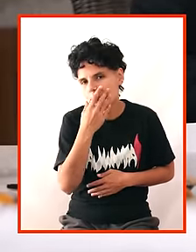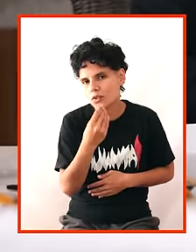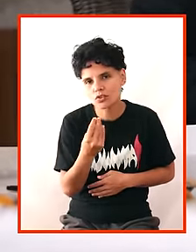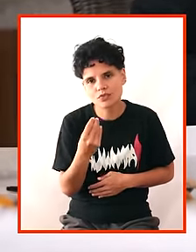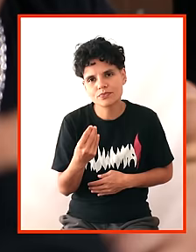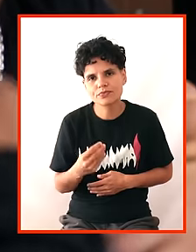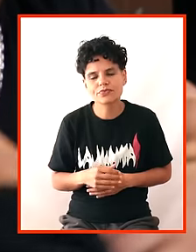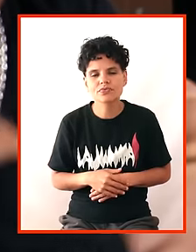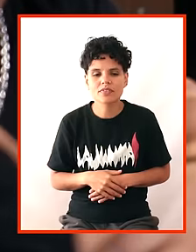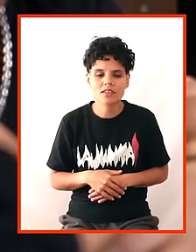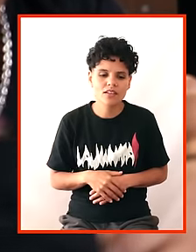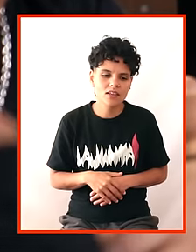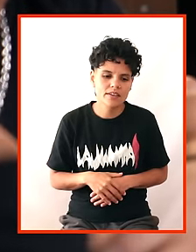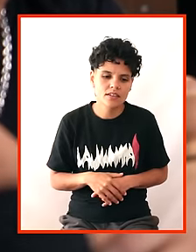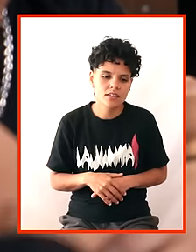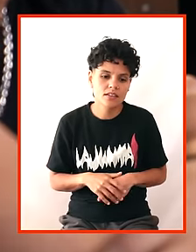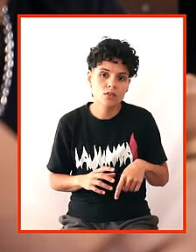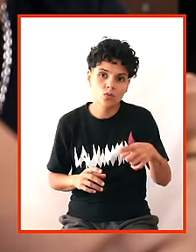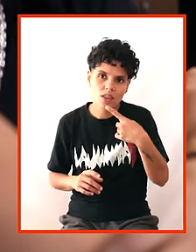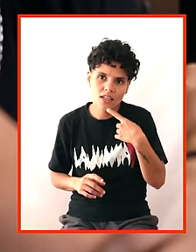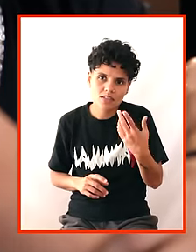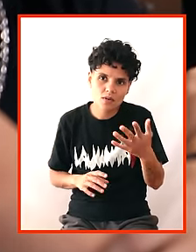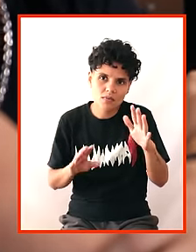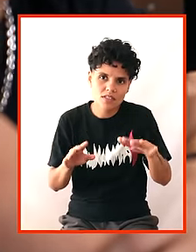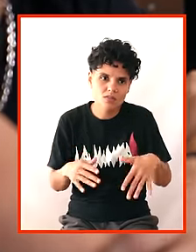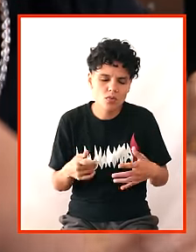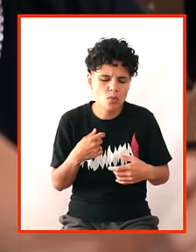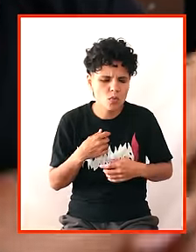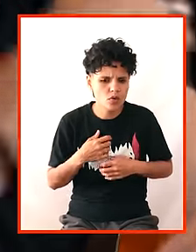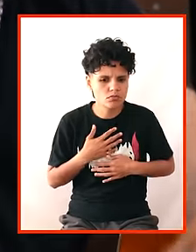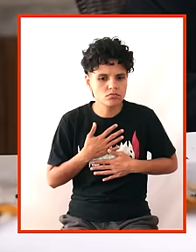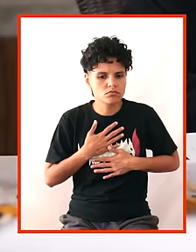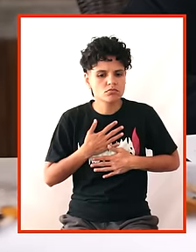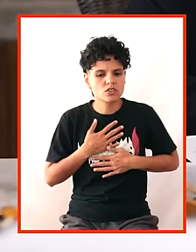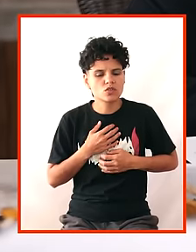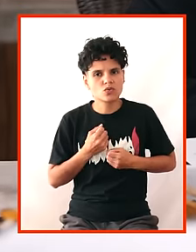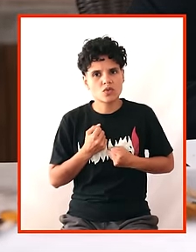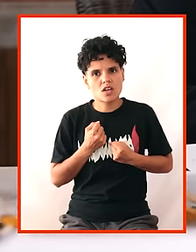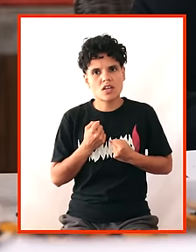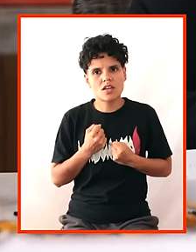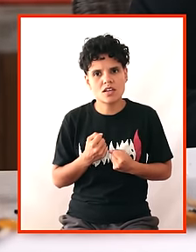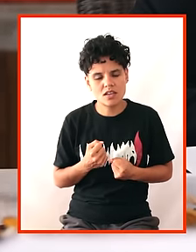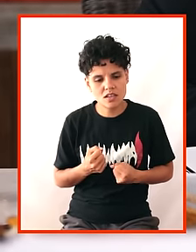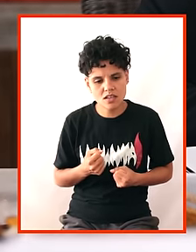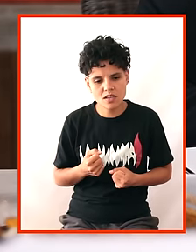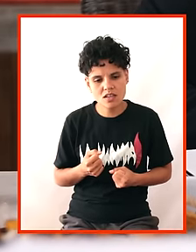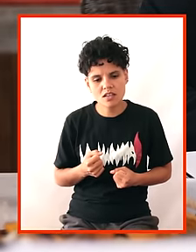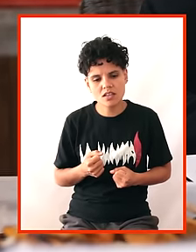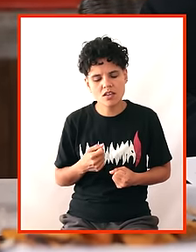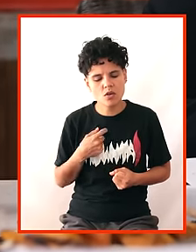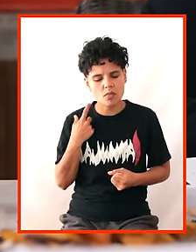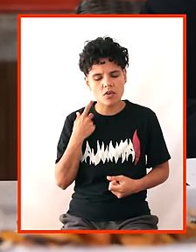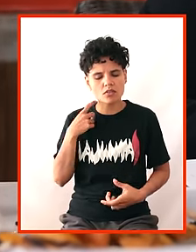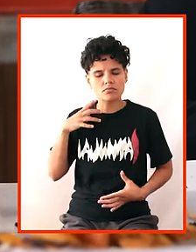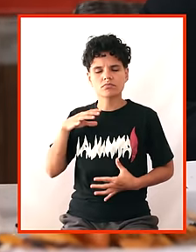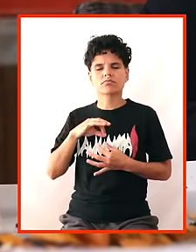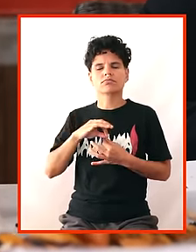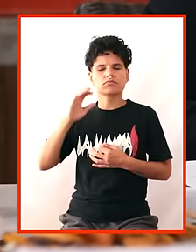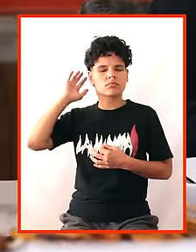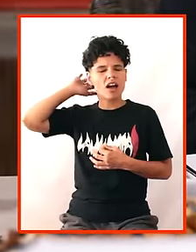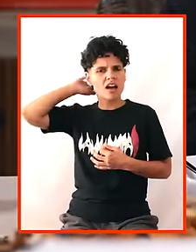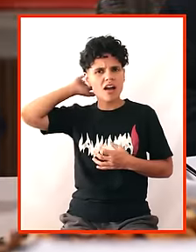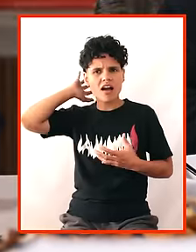Hermoso. Sí. Y como tú decís, como que. Sí, como que te conectan aquí un. Y por eso un